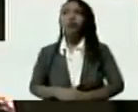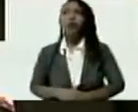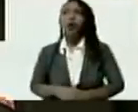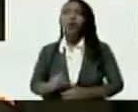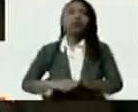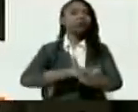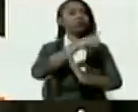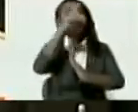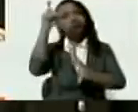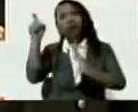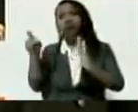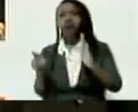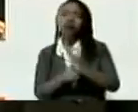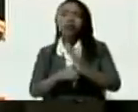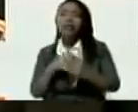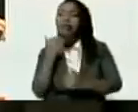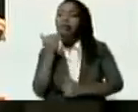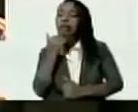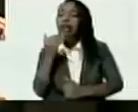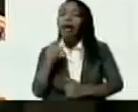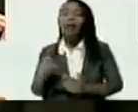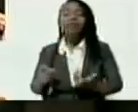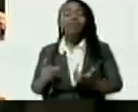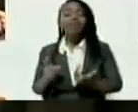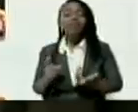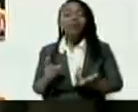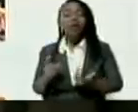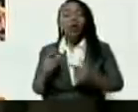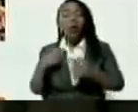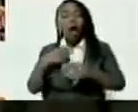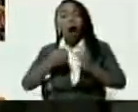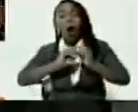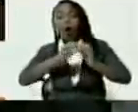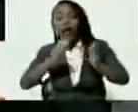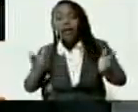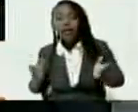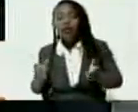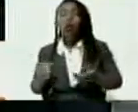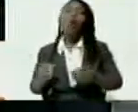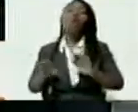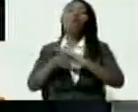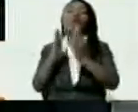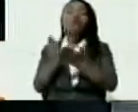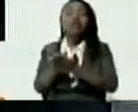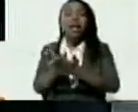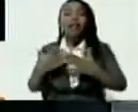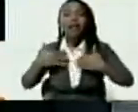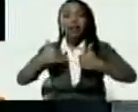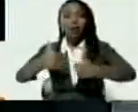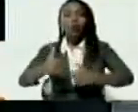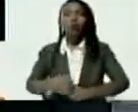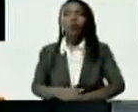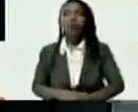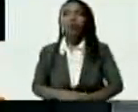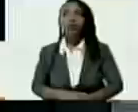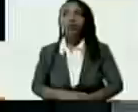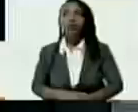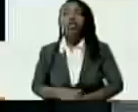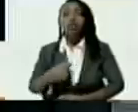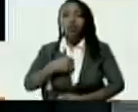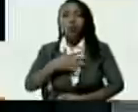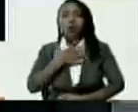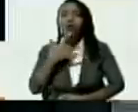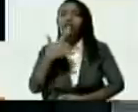total, cercana y absoluta con la Organización Mundial de la Salud. Si puedo decir